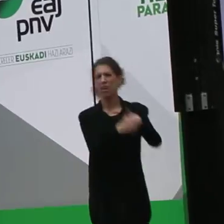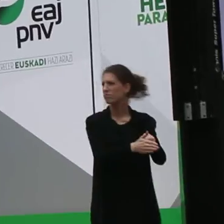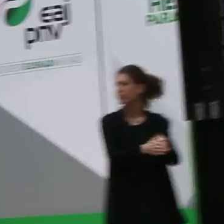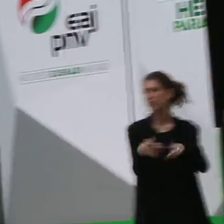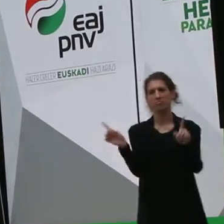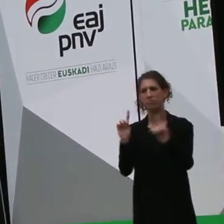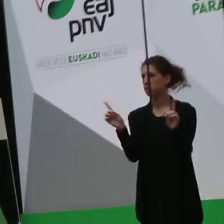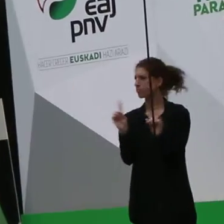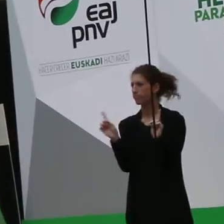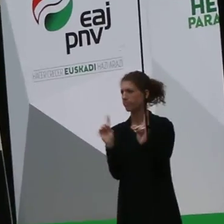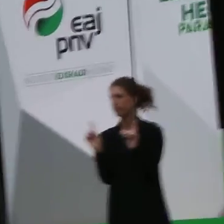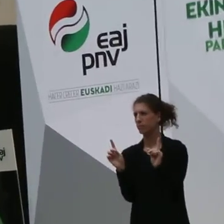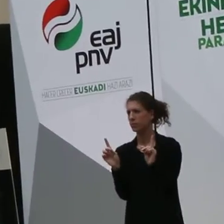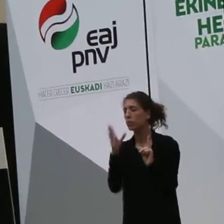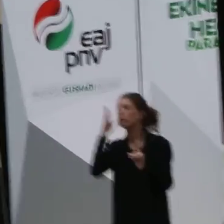Porque